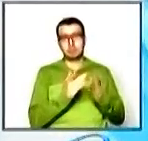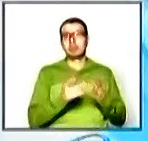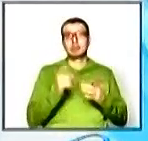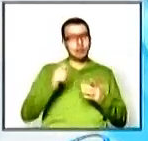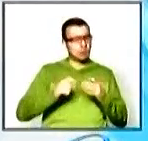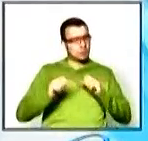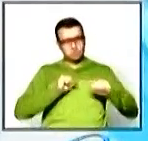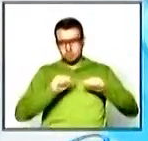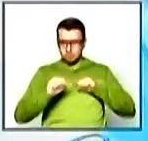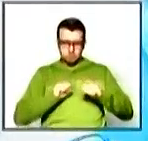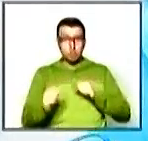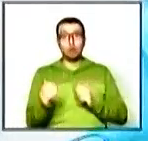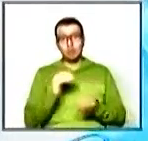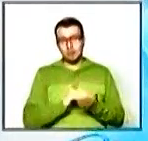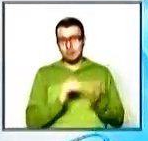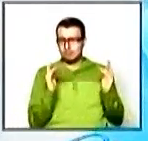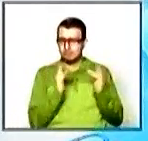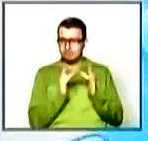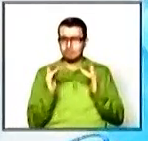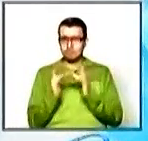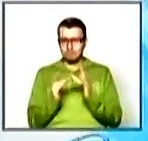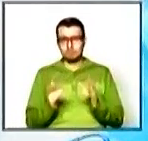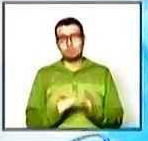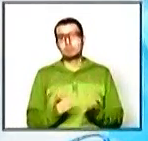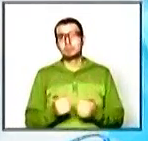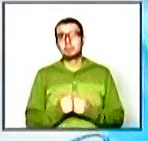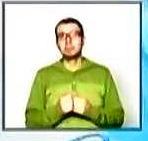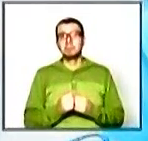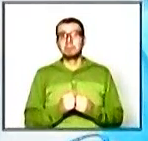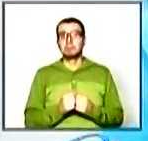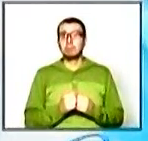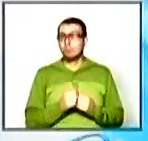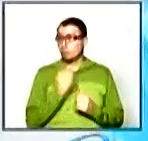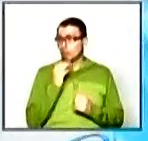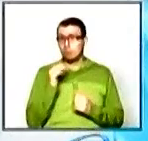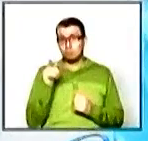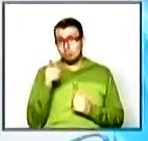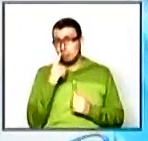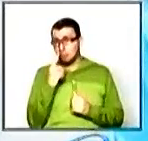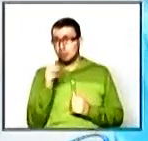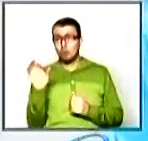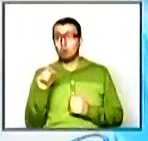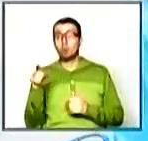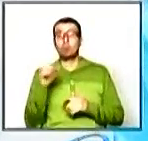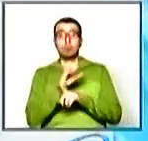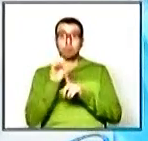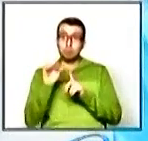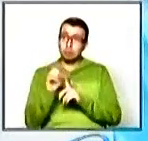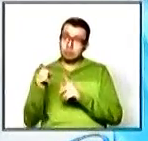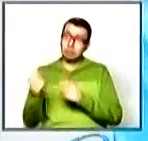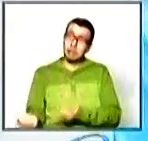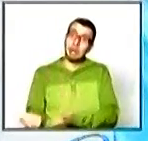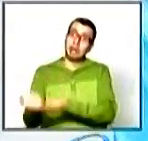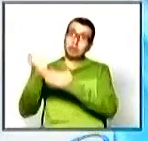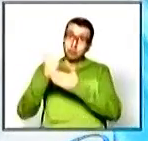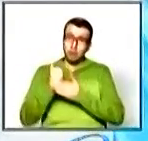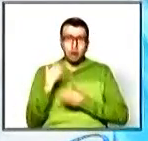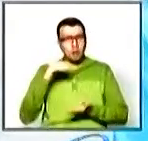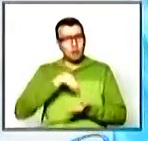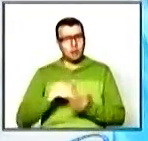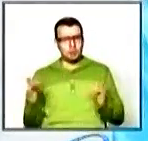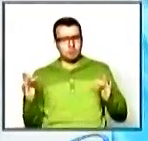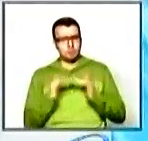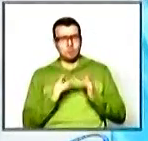¿sí? Supuestamente deberían de ser nuestros padres o nuestro entorno cultural los responsables de reconectarnos a esta nueva fuente de